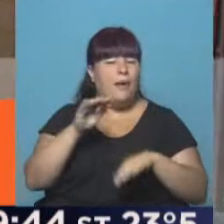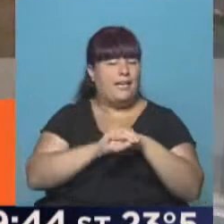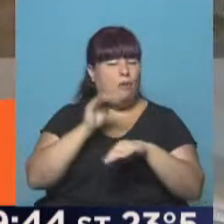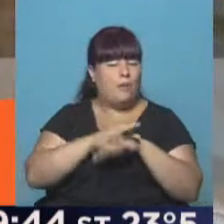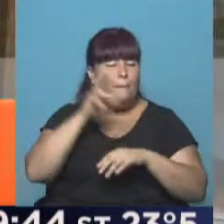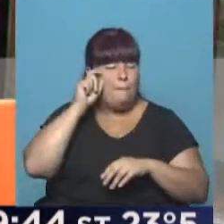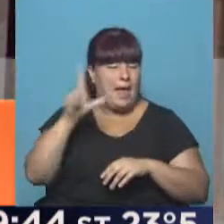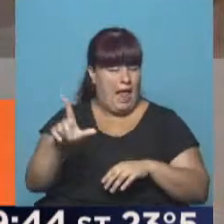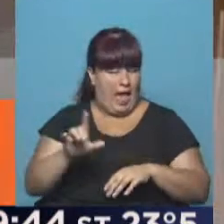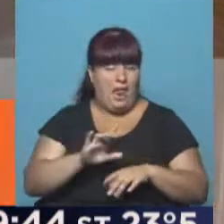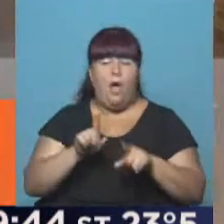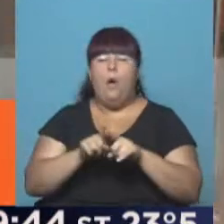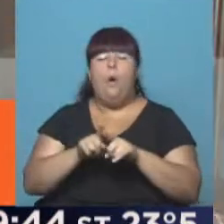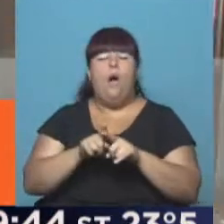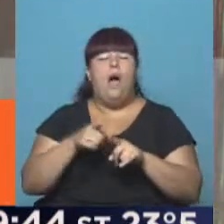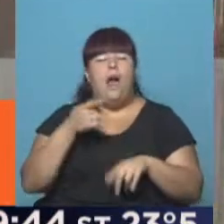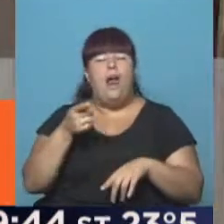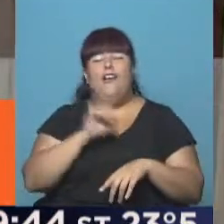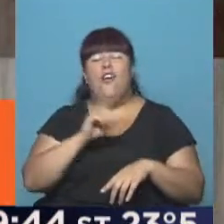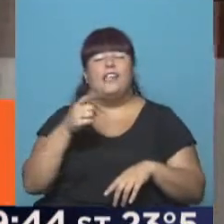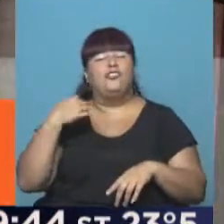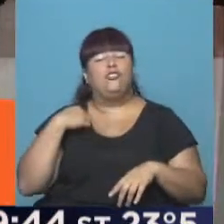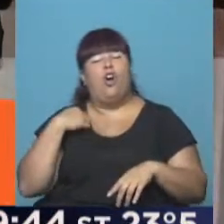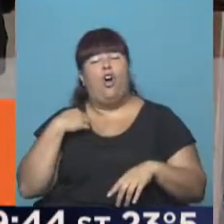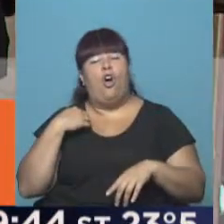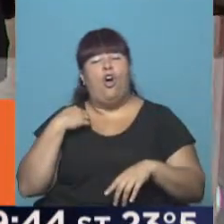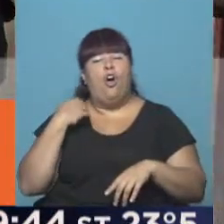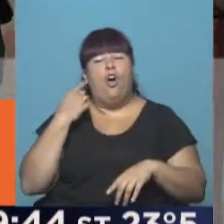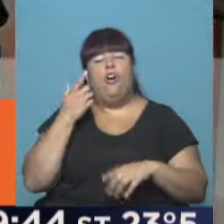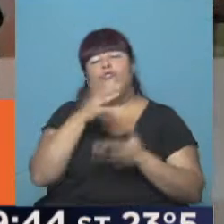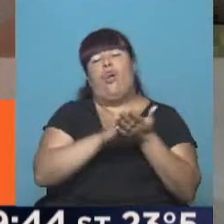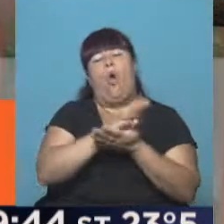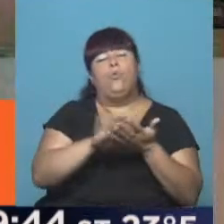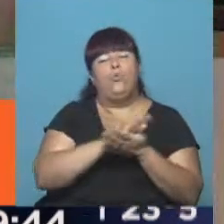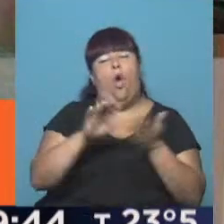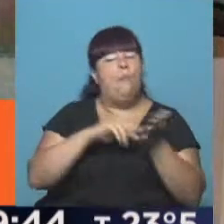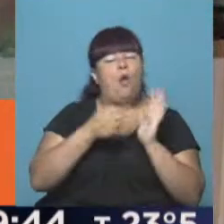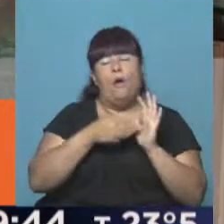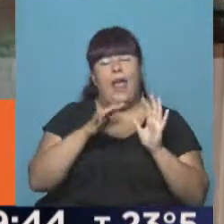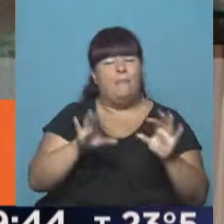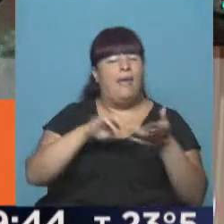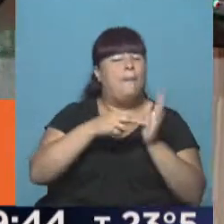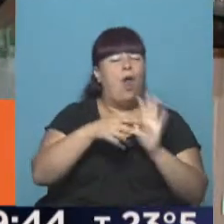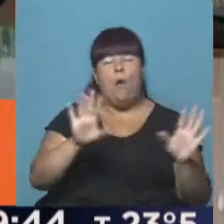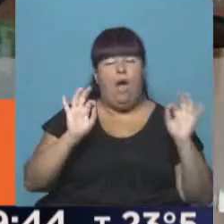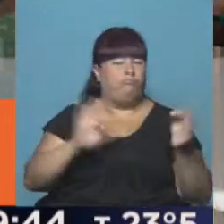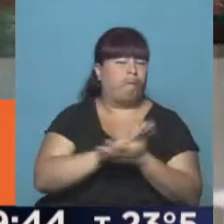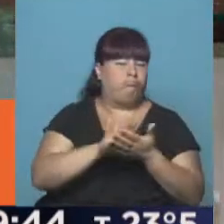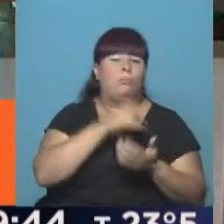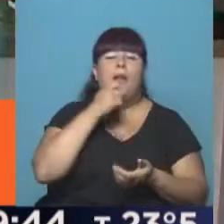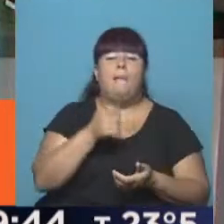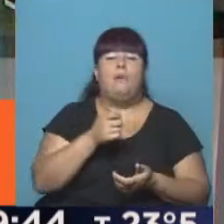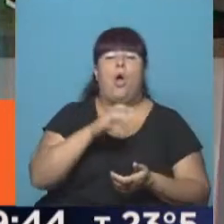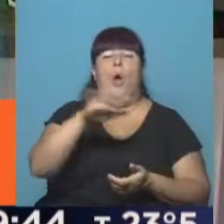responsabilidad penal. Es decir, no es que yo voy a solucionar el problema de conflictividad, por ejemplo,